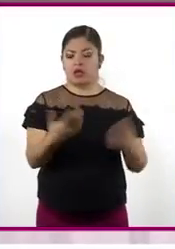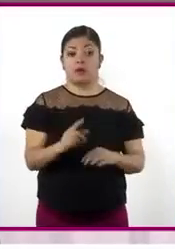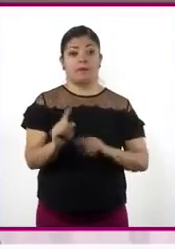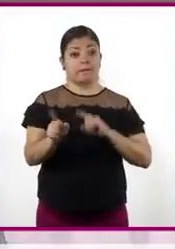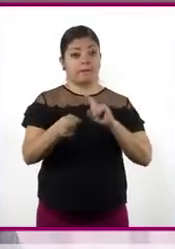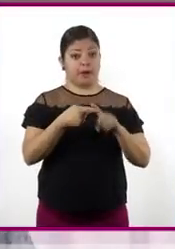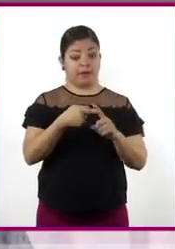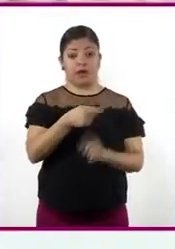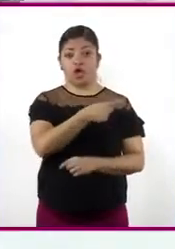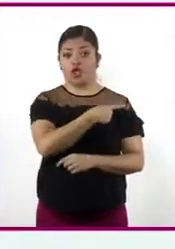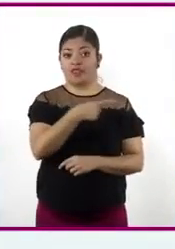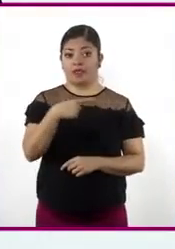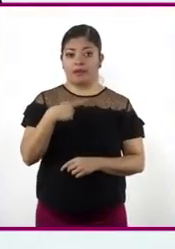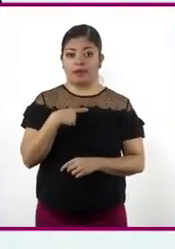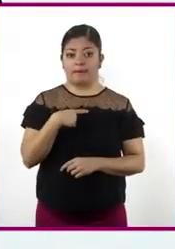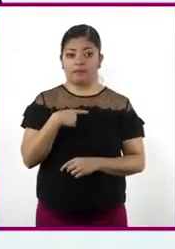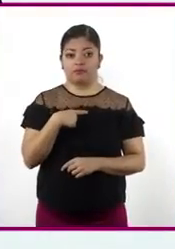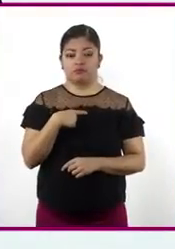primero debemos